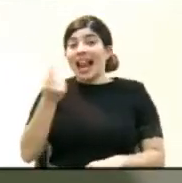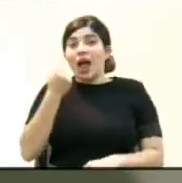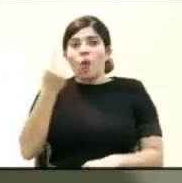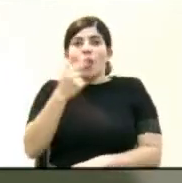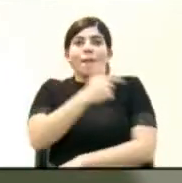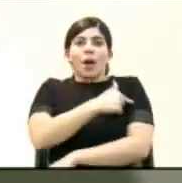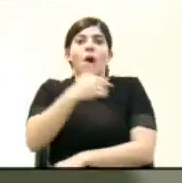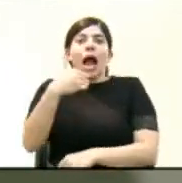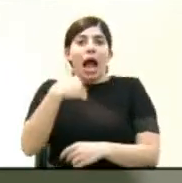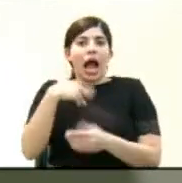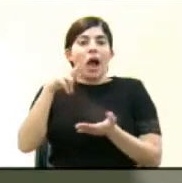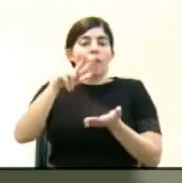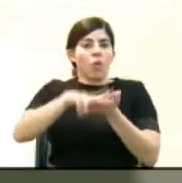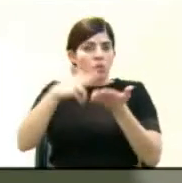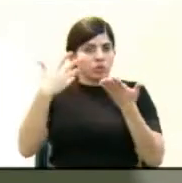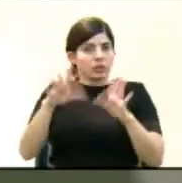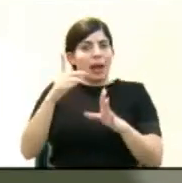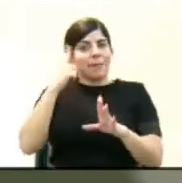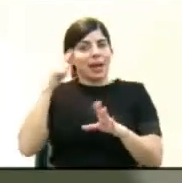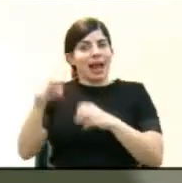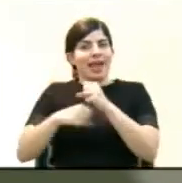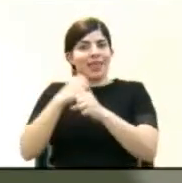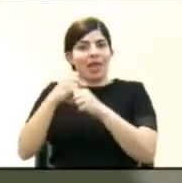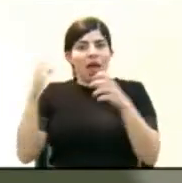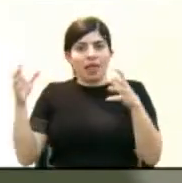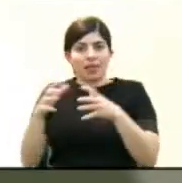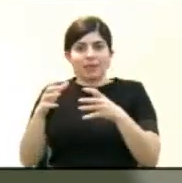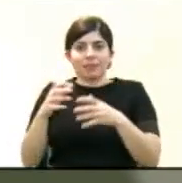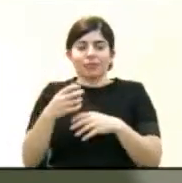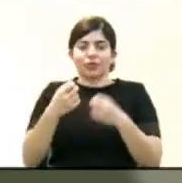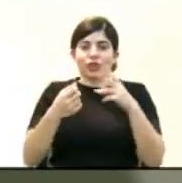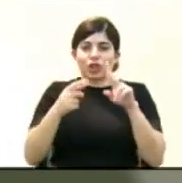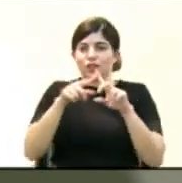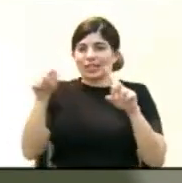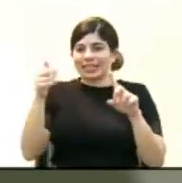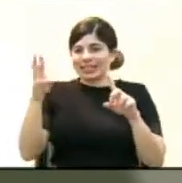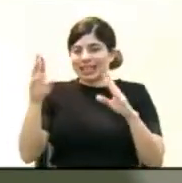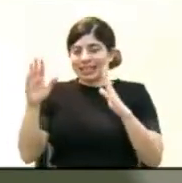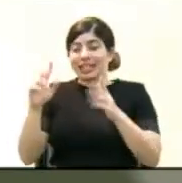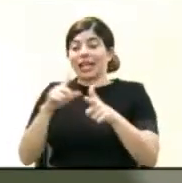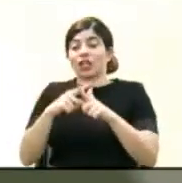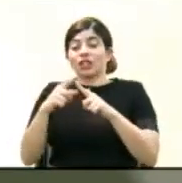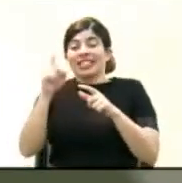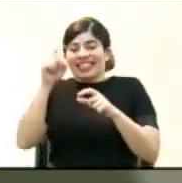tiene aprobación para ese grupo de edad, ¿verdad? Entre 12 y 16. Entonces hay que garantizar